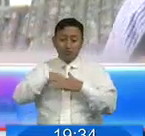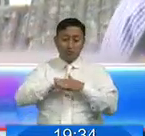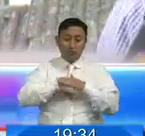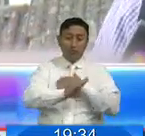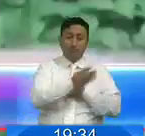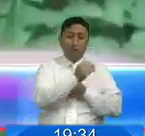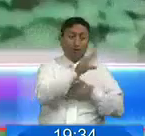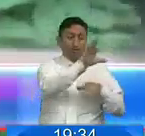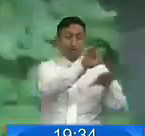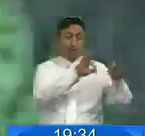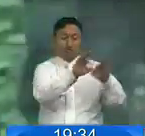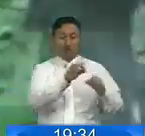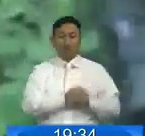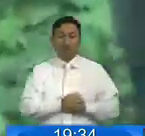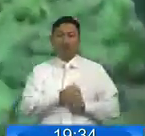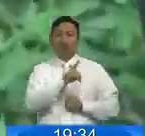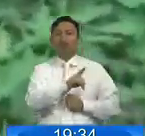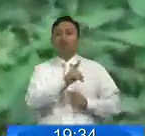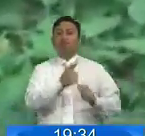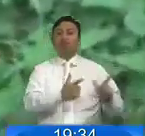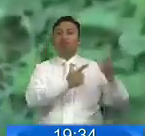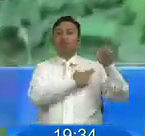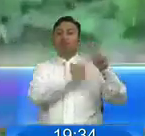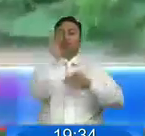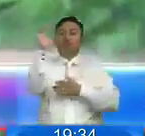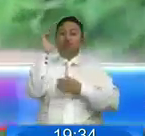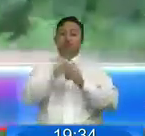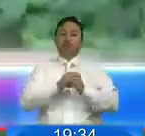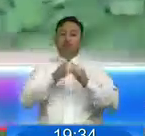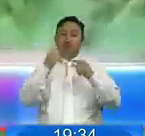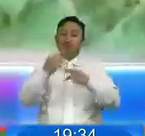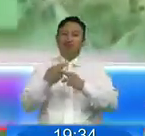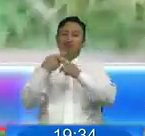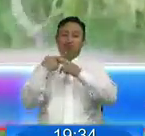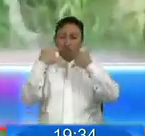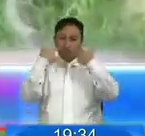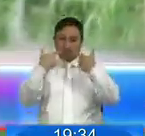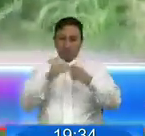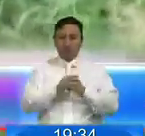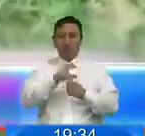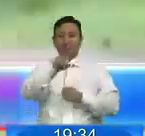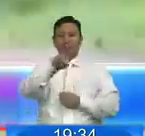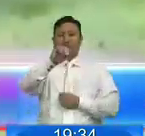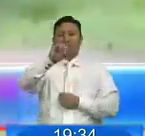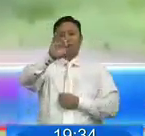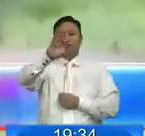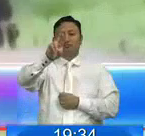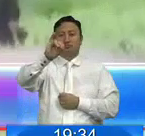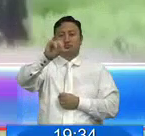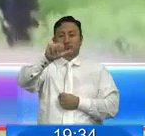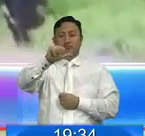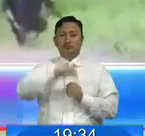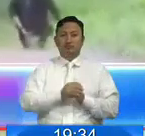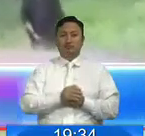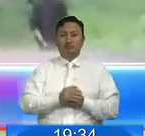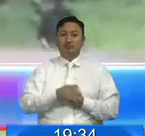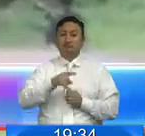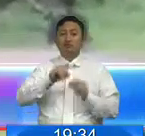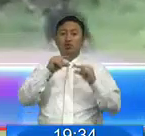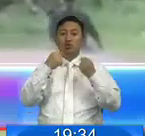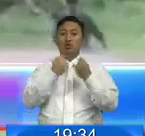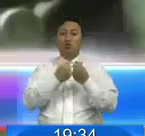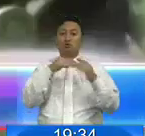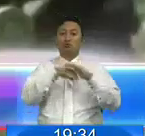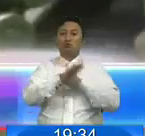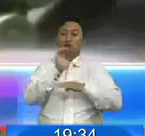reclutan a nosotros. El ejército de Colombia, que está a cargo de la parte de estas zonas de frontera como La Victoria, Llorente, Tayambí, dan a conocer cuáles son los grupos que operan